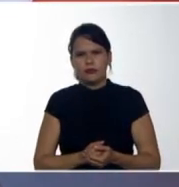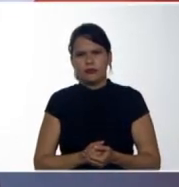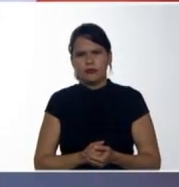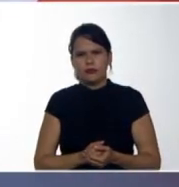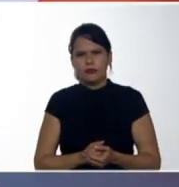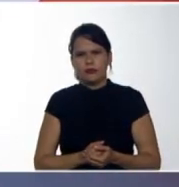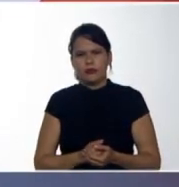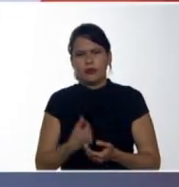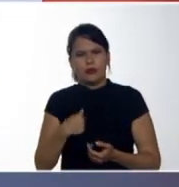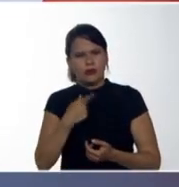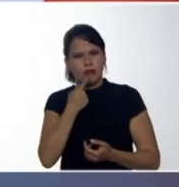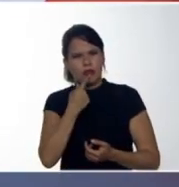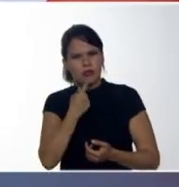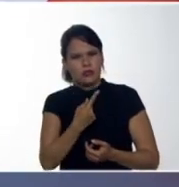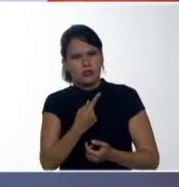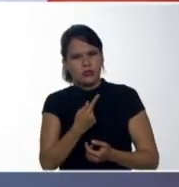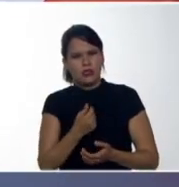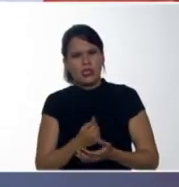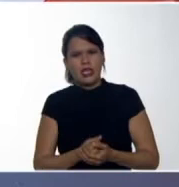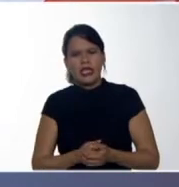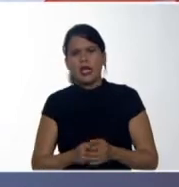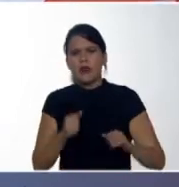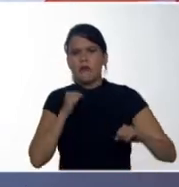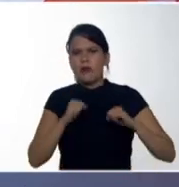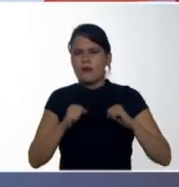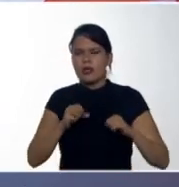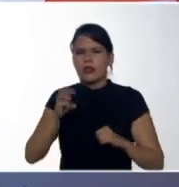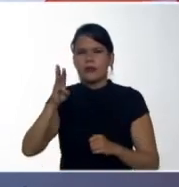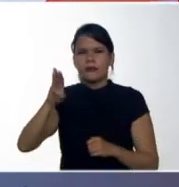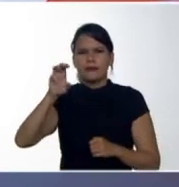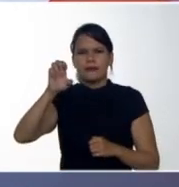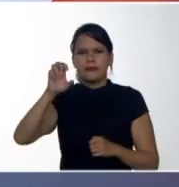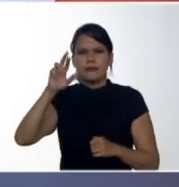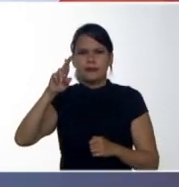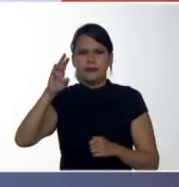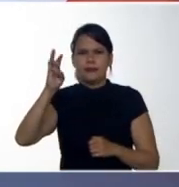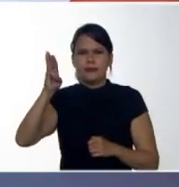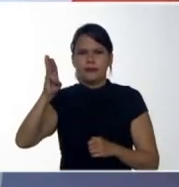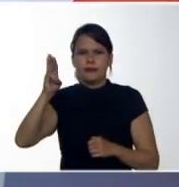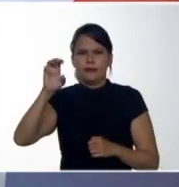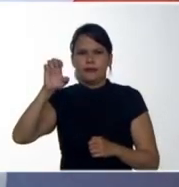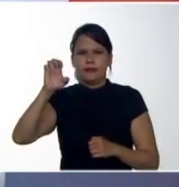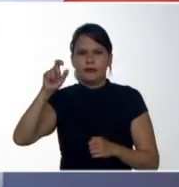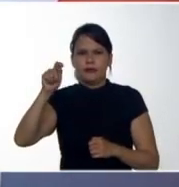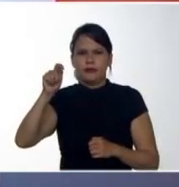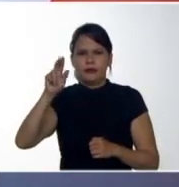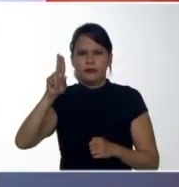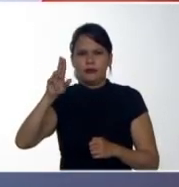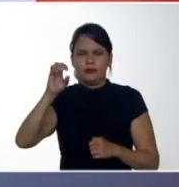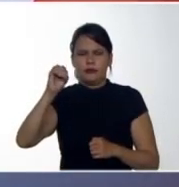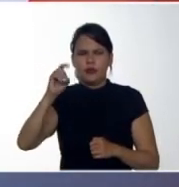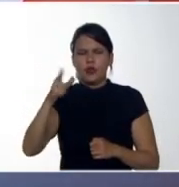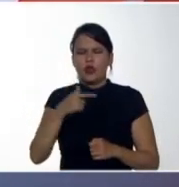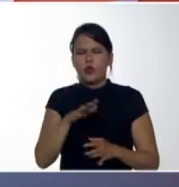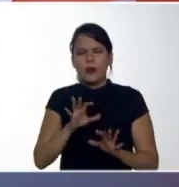Pues déjame decirle que el movimiento perpetuo no es más que un dispositivo o una